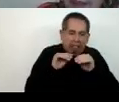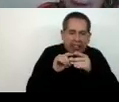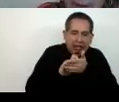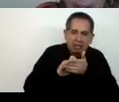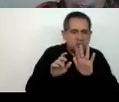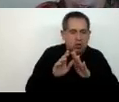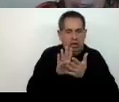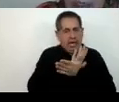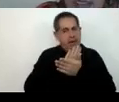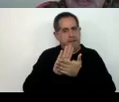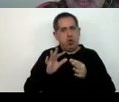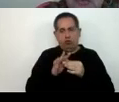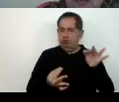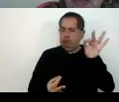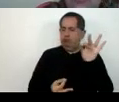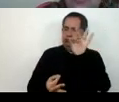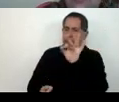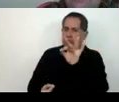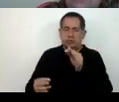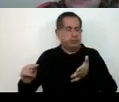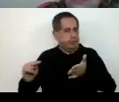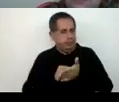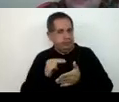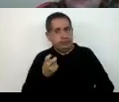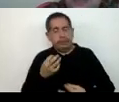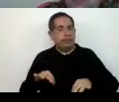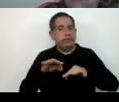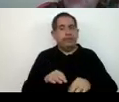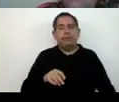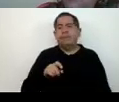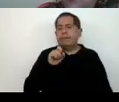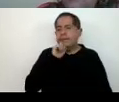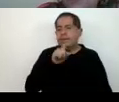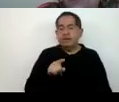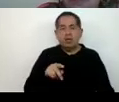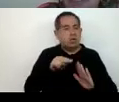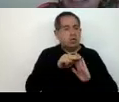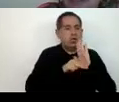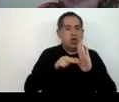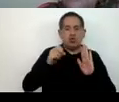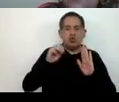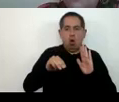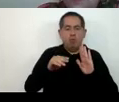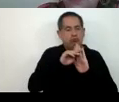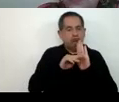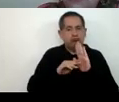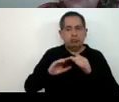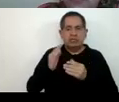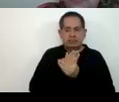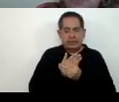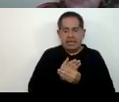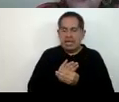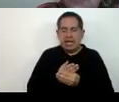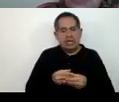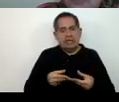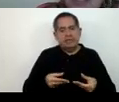tachaduras. Y es un instrumento que debe de ir de acuerdo a la norma oficial mexicana del expediente clínico,